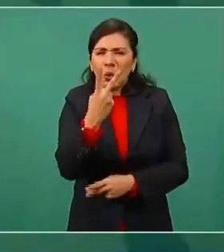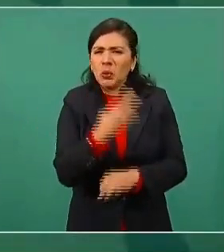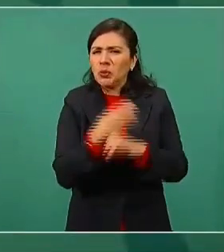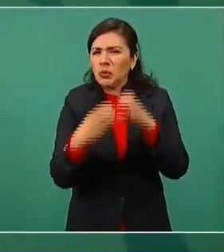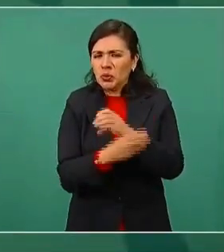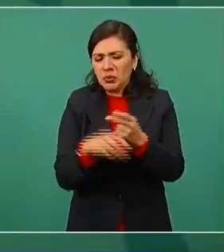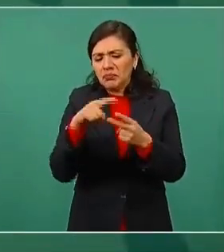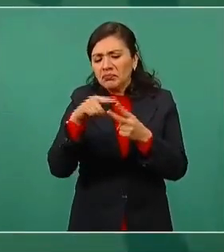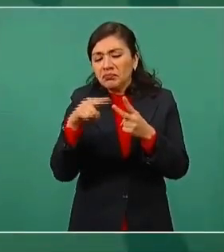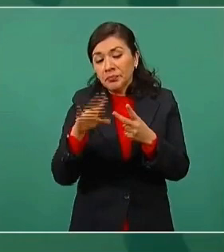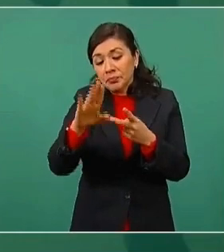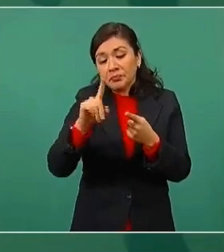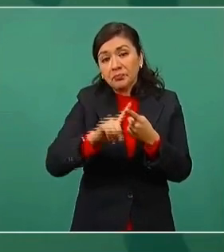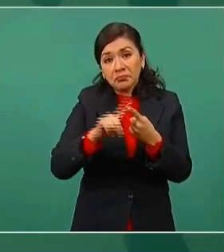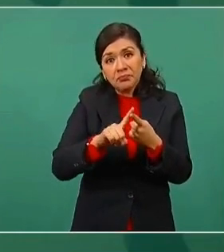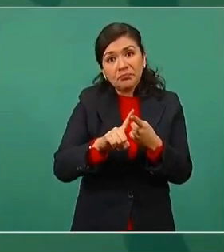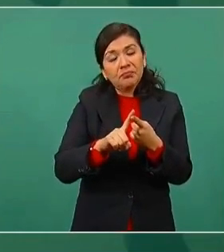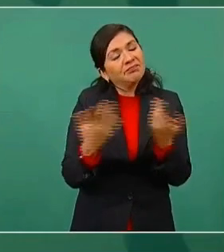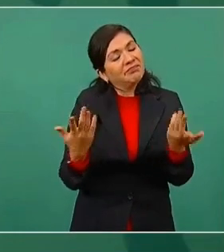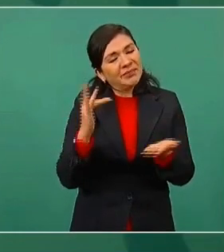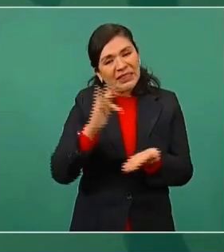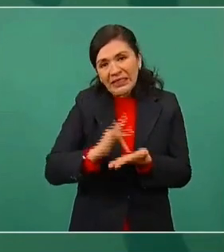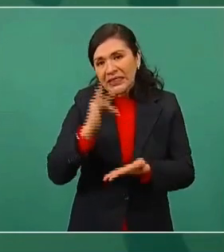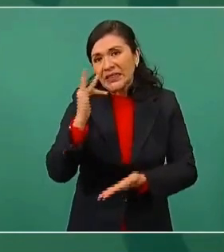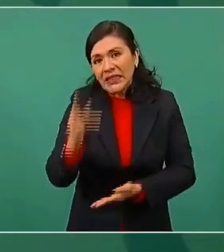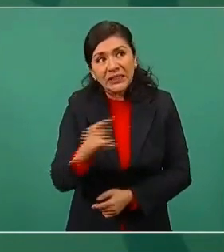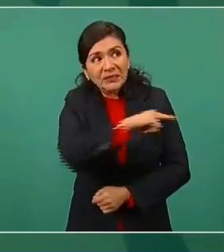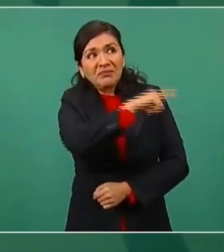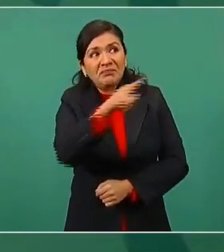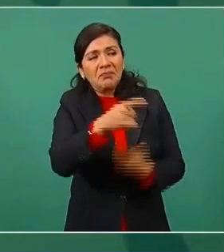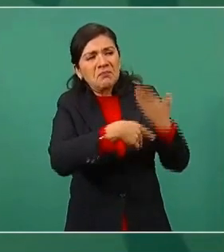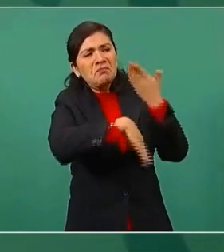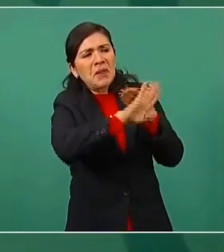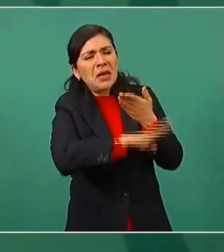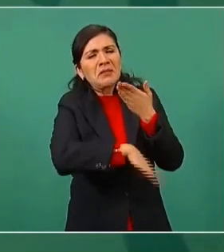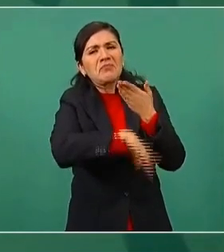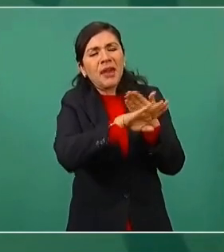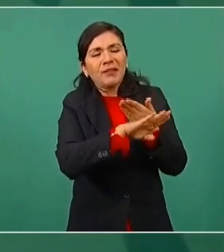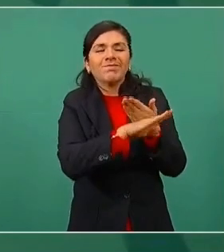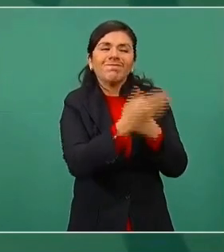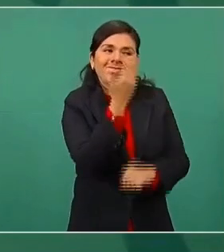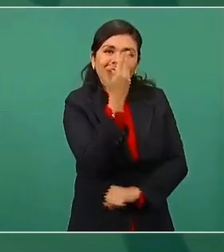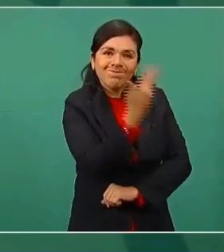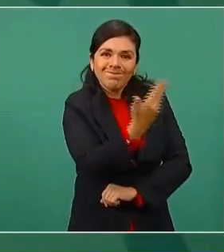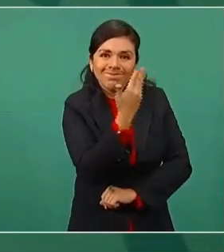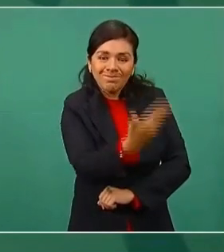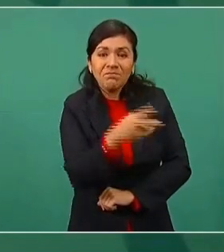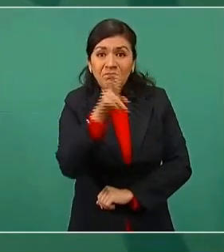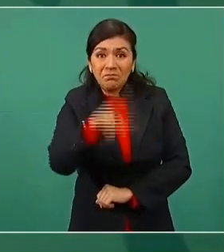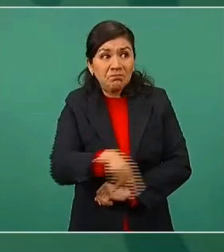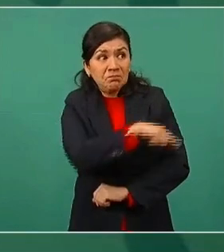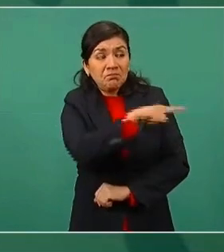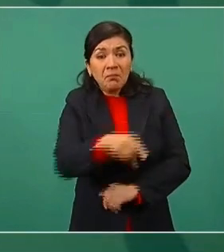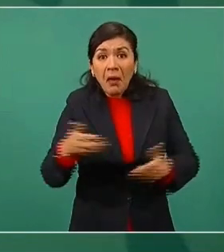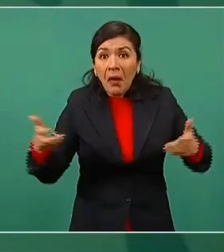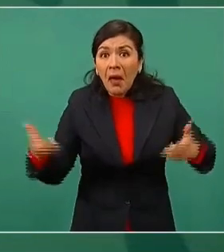cosas. Primero, agradecer a los opositores que han actuado